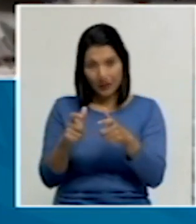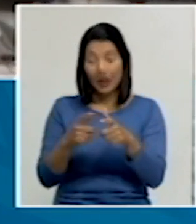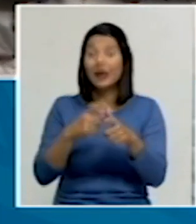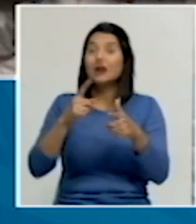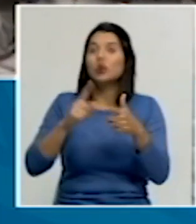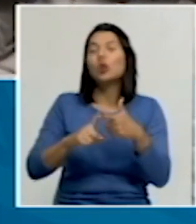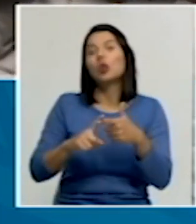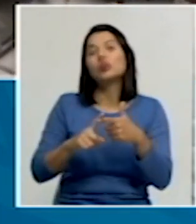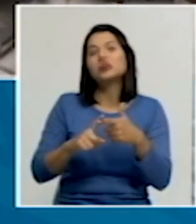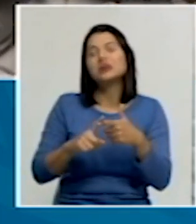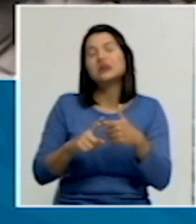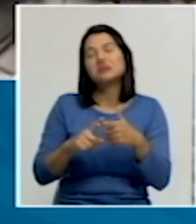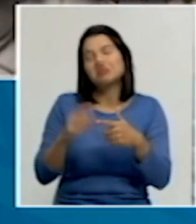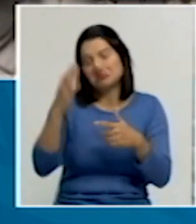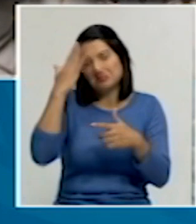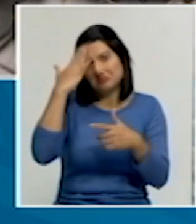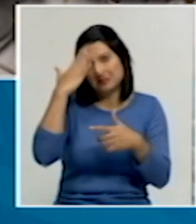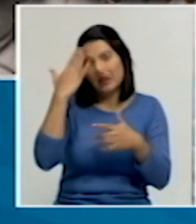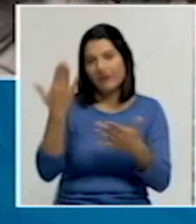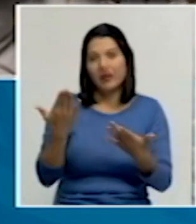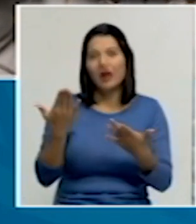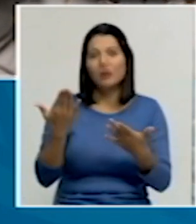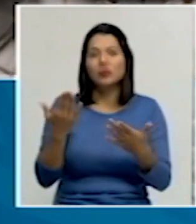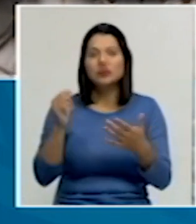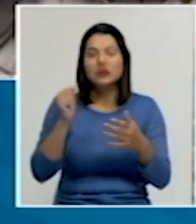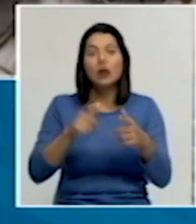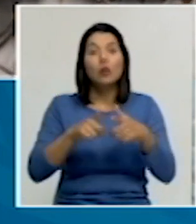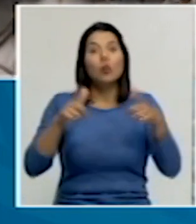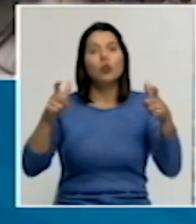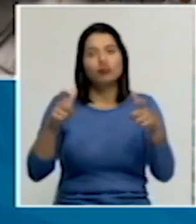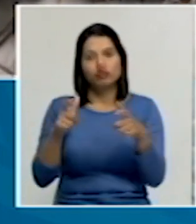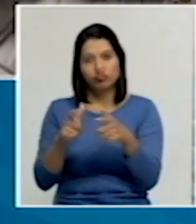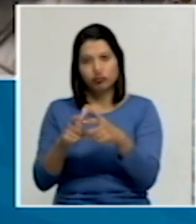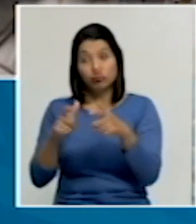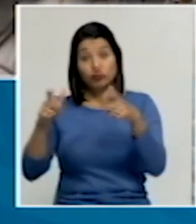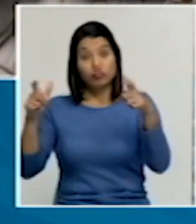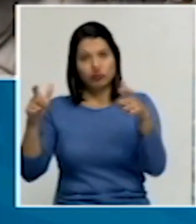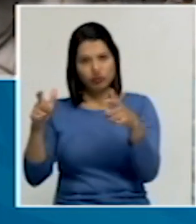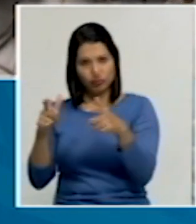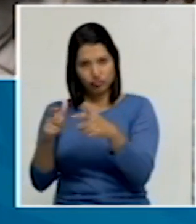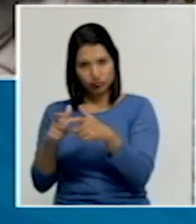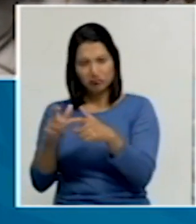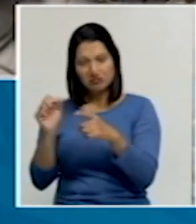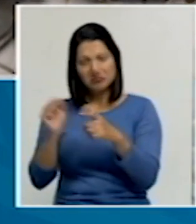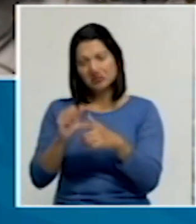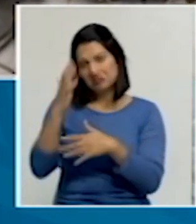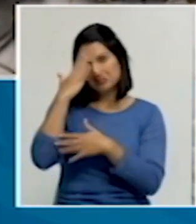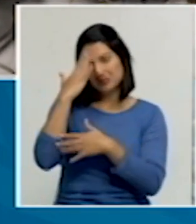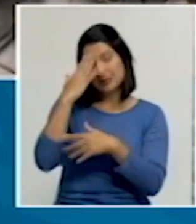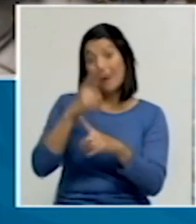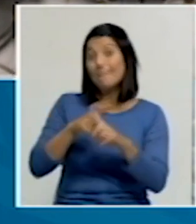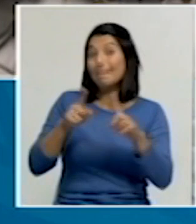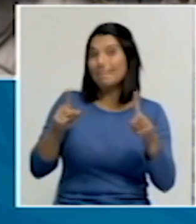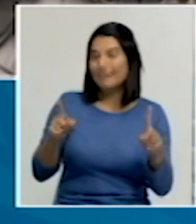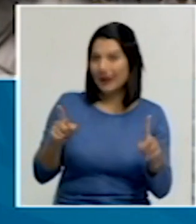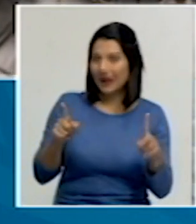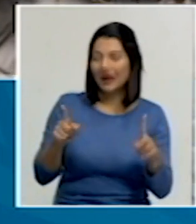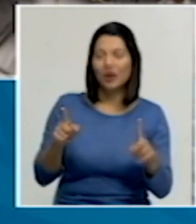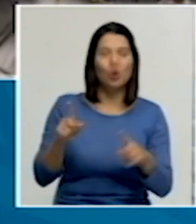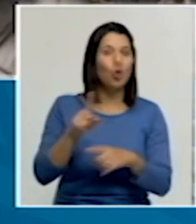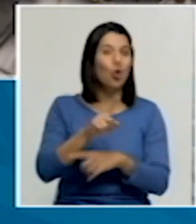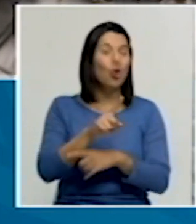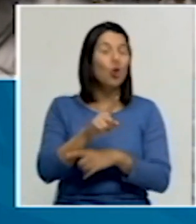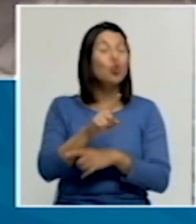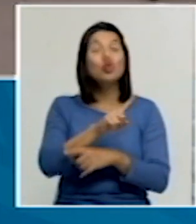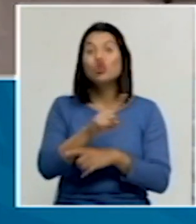Entonces, digamos que era previsible tener estas olas. Ahora, lo que no era tan previsible es lo que está ocurriendo